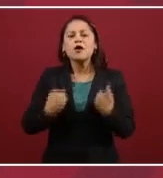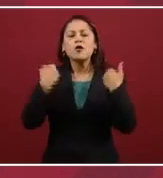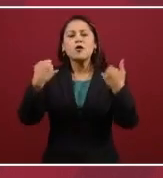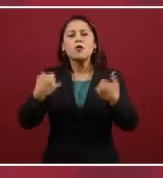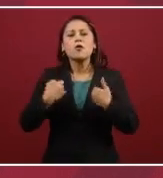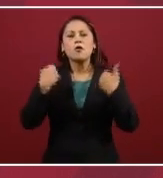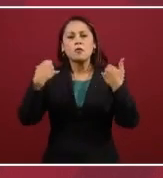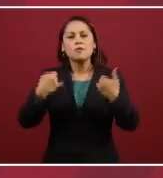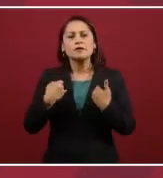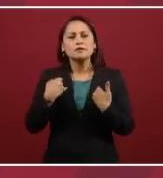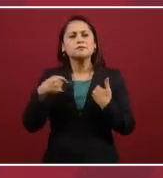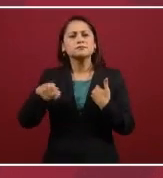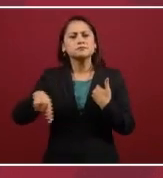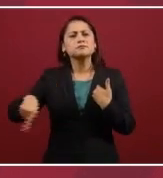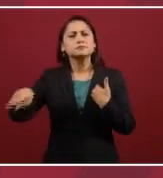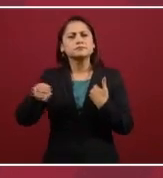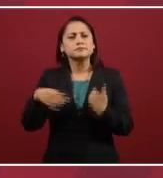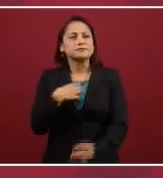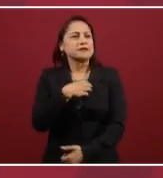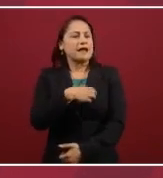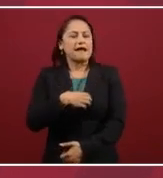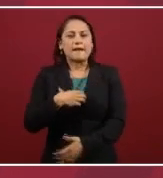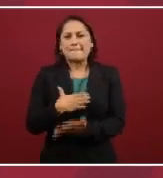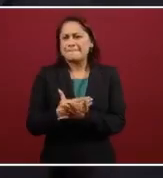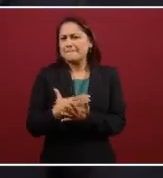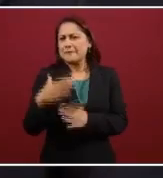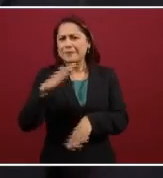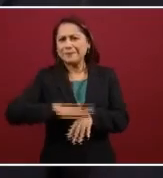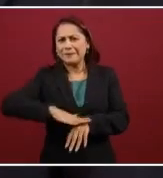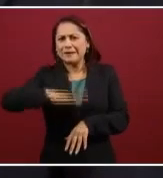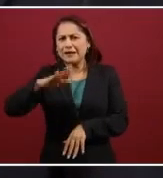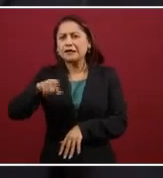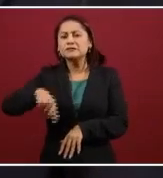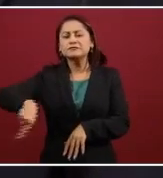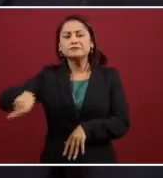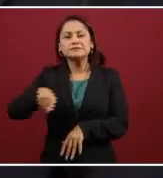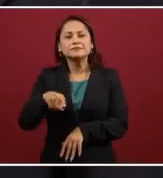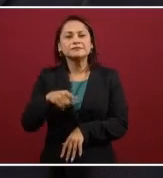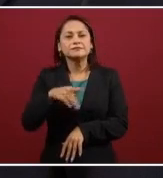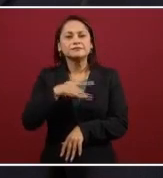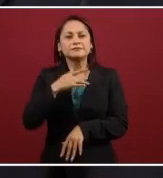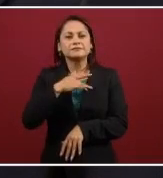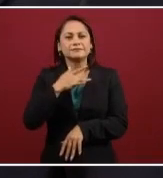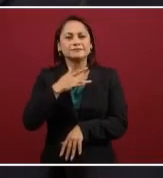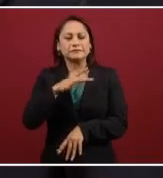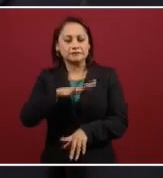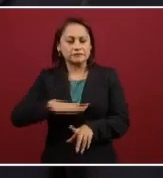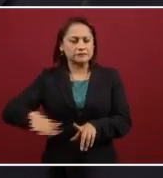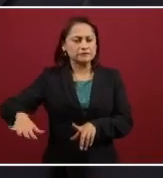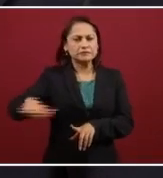igual o más, hay mucho entusiasmo en el pueblo.